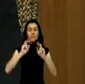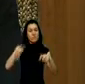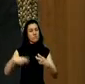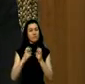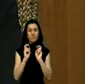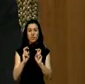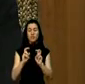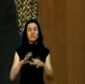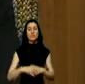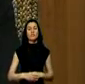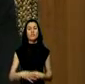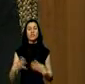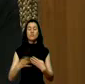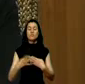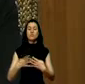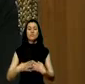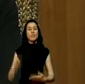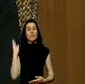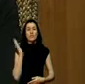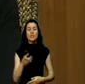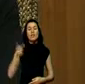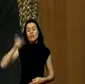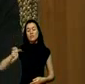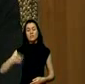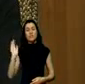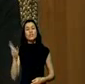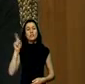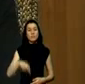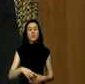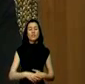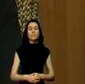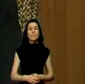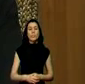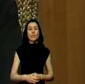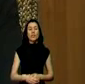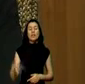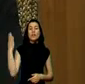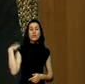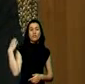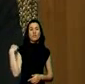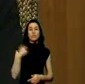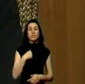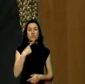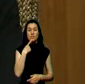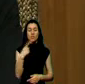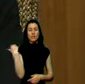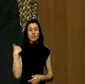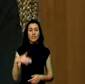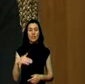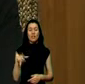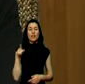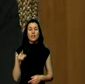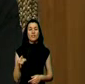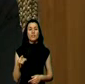afectaba a la estructura y que afectaba también a las personas y donde, como ya dije, en ese momento, con esa